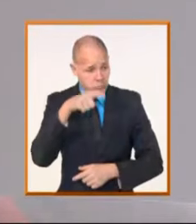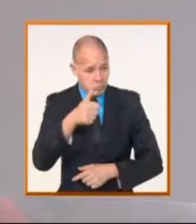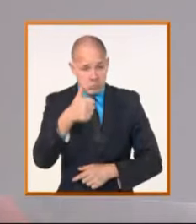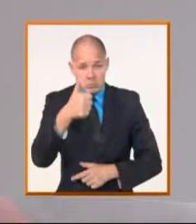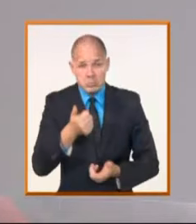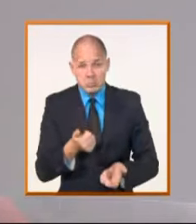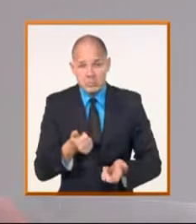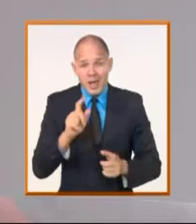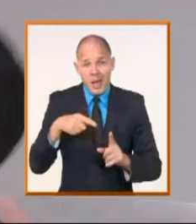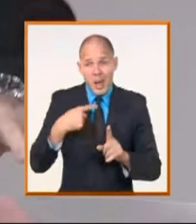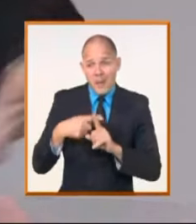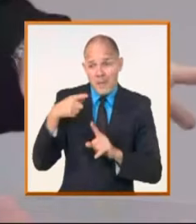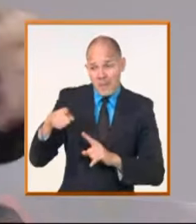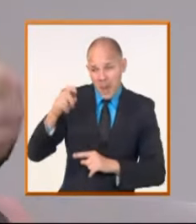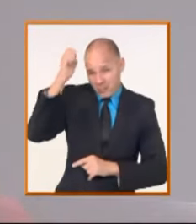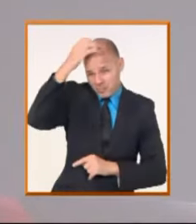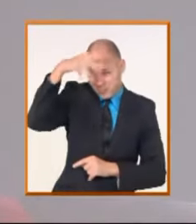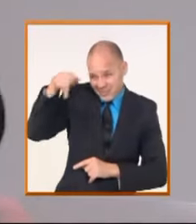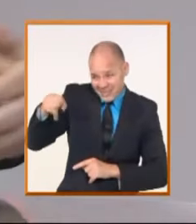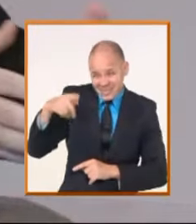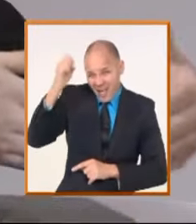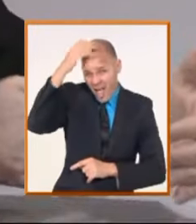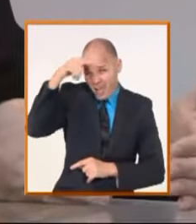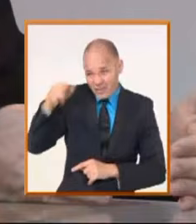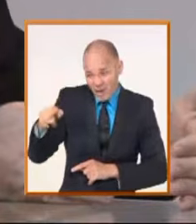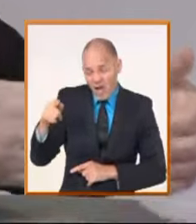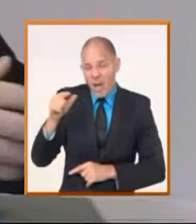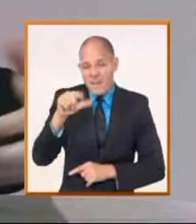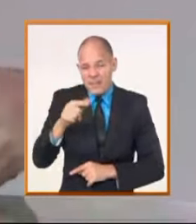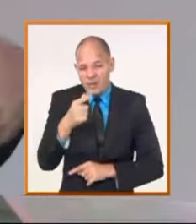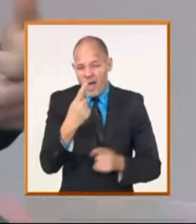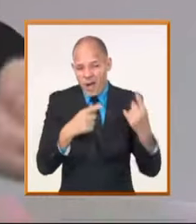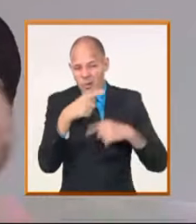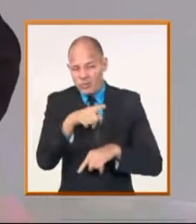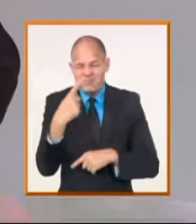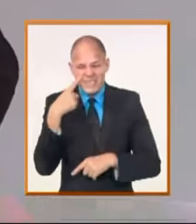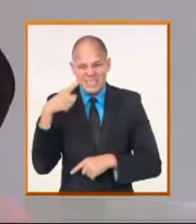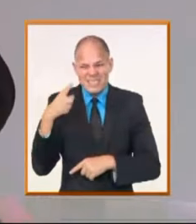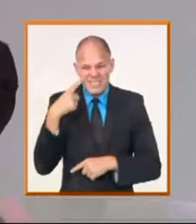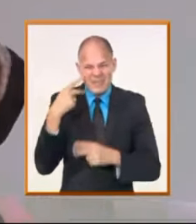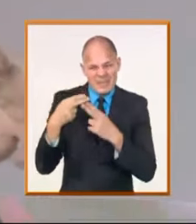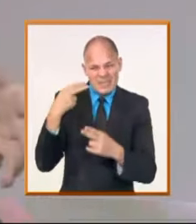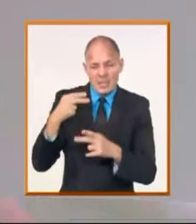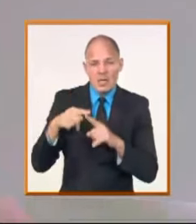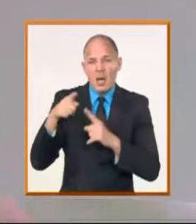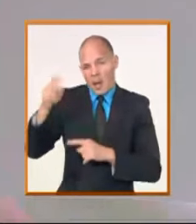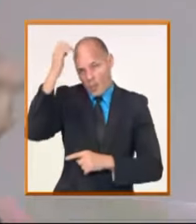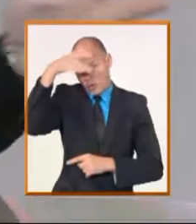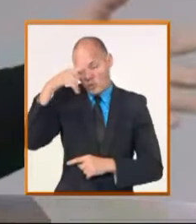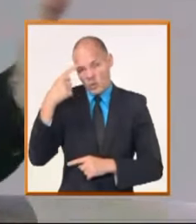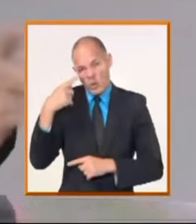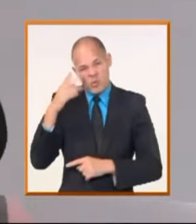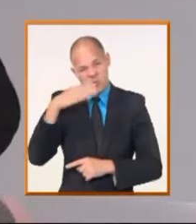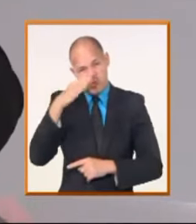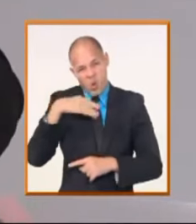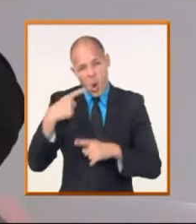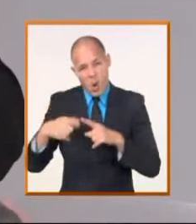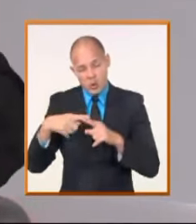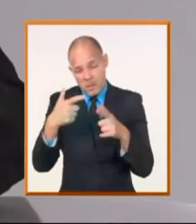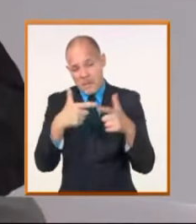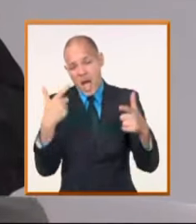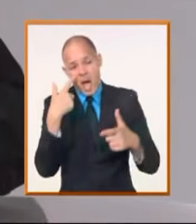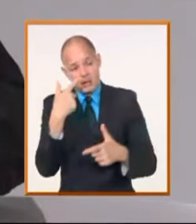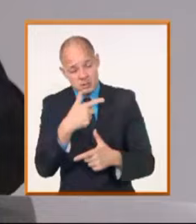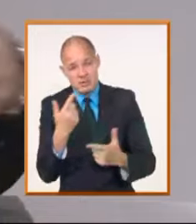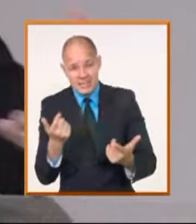una figura que desperta polarización en los dos sentidos, a favor, pero también en contra? Y eso puede movilizar todavía, puede movilizar una parte de votos. De hecho, Biden, una